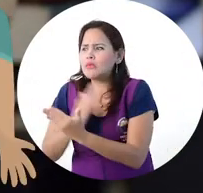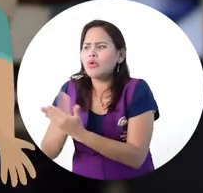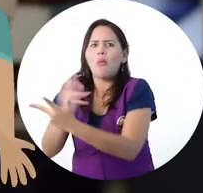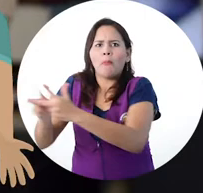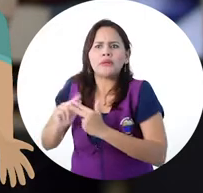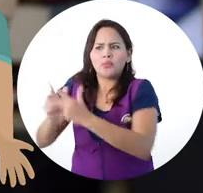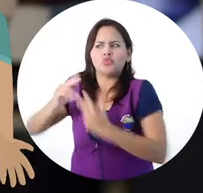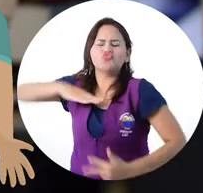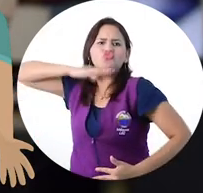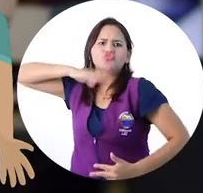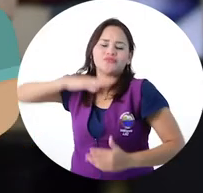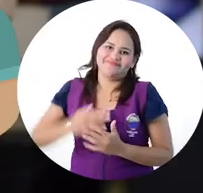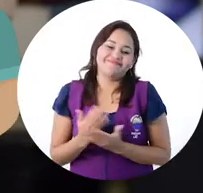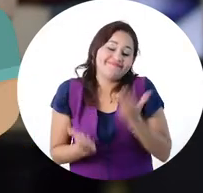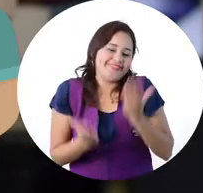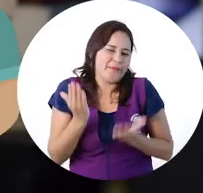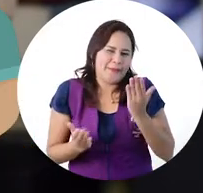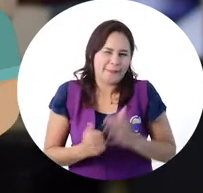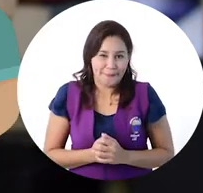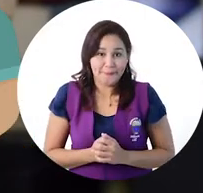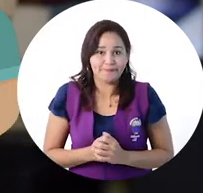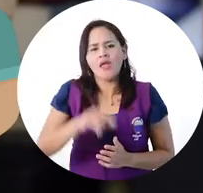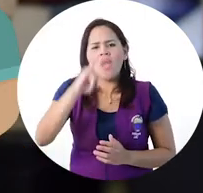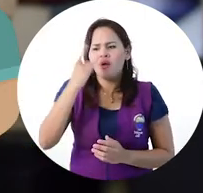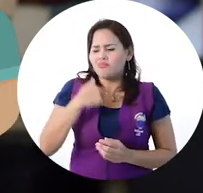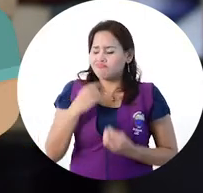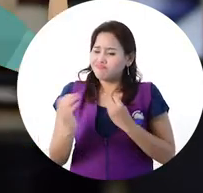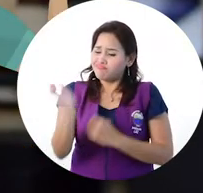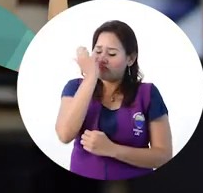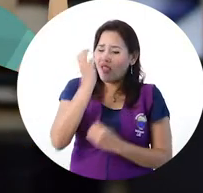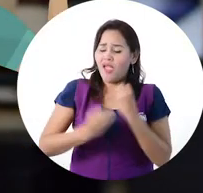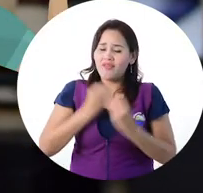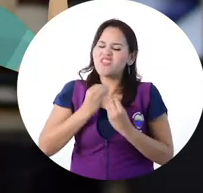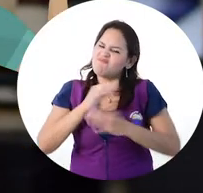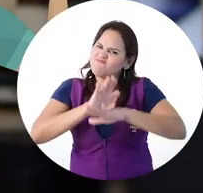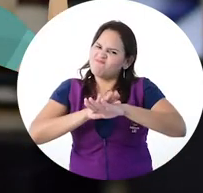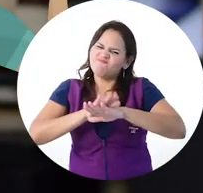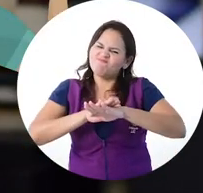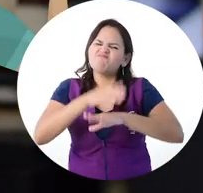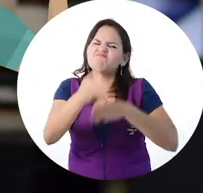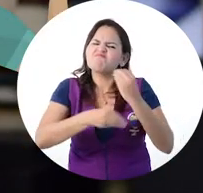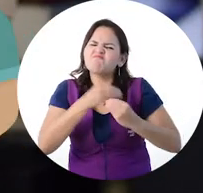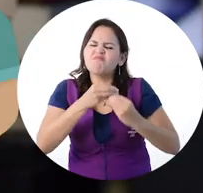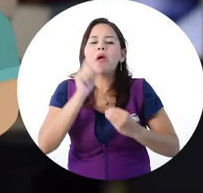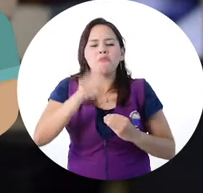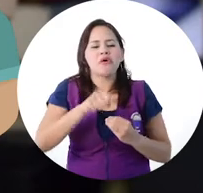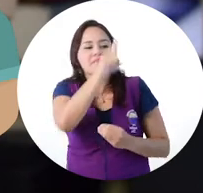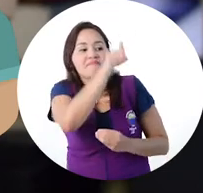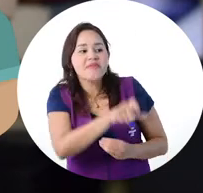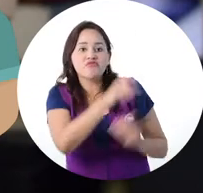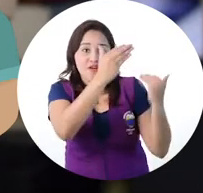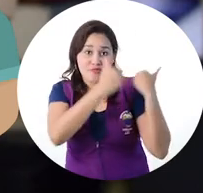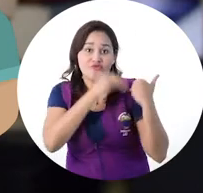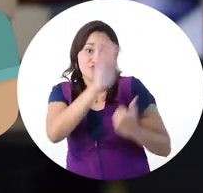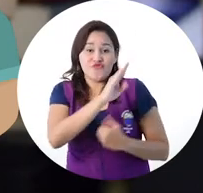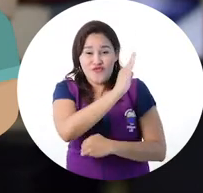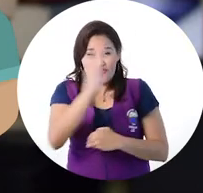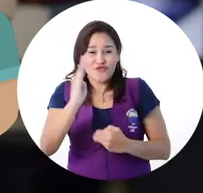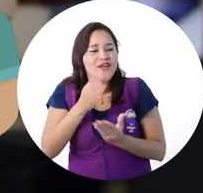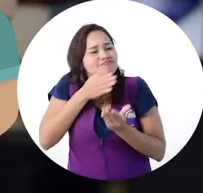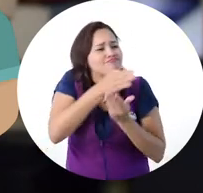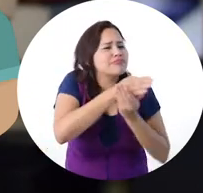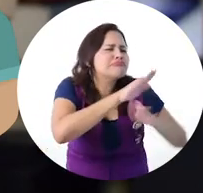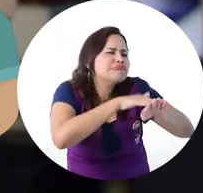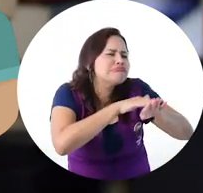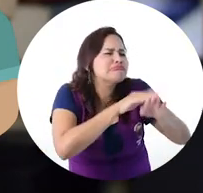bibliográficos de empresa en cualquiera de estos casos o incluso en otros debes dirigirte al personal de atención de la biblioteca para que te orienten o